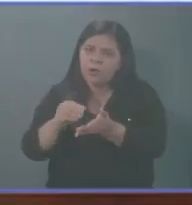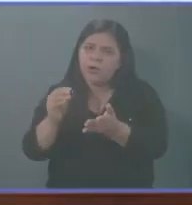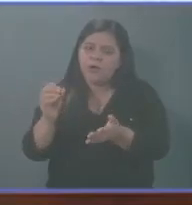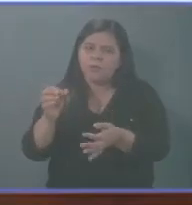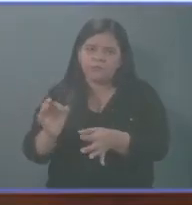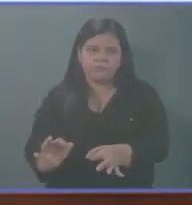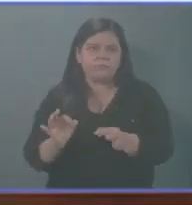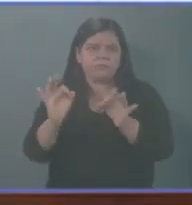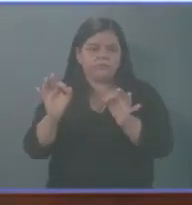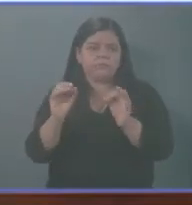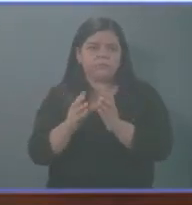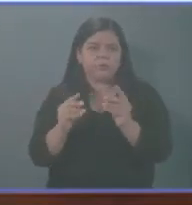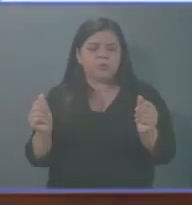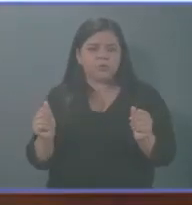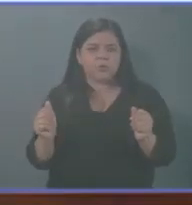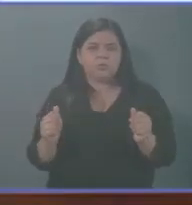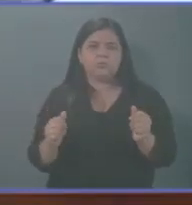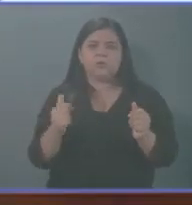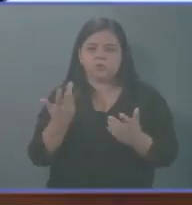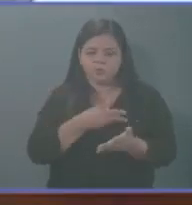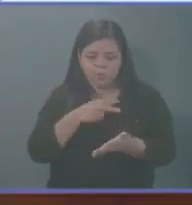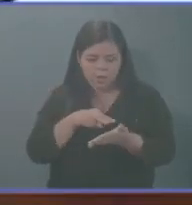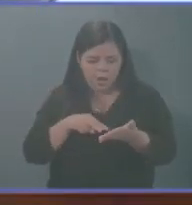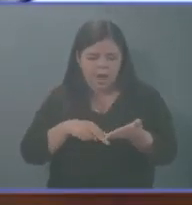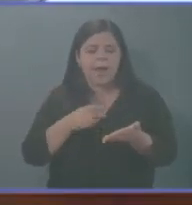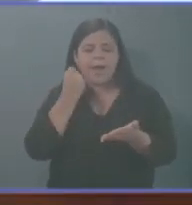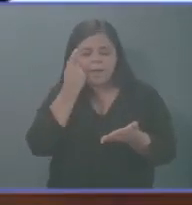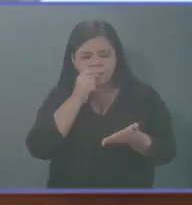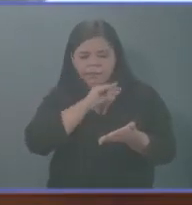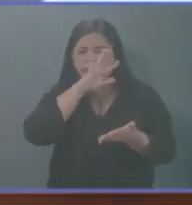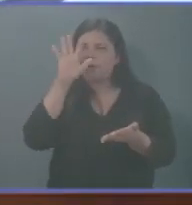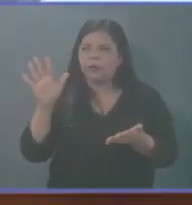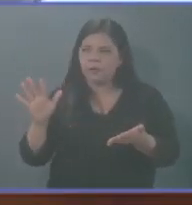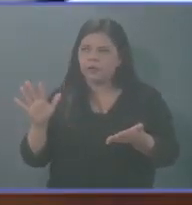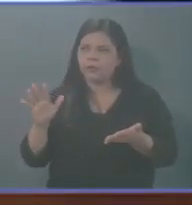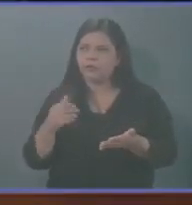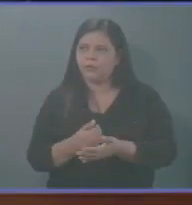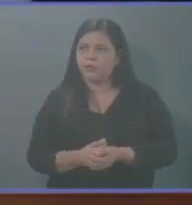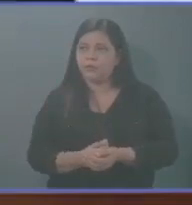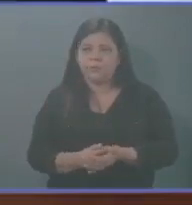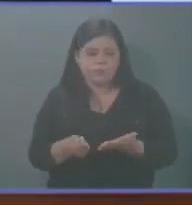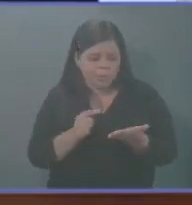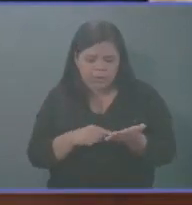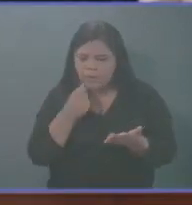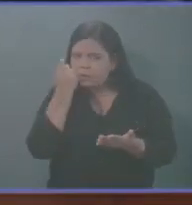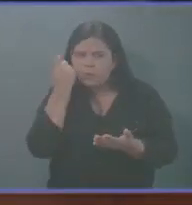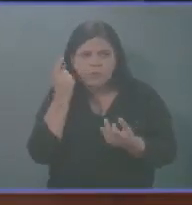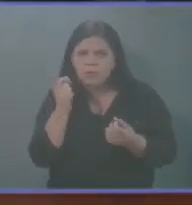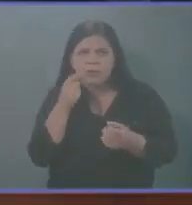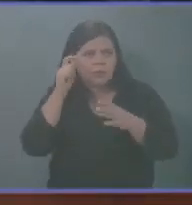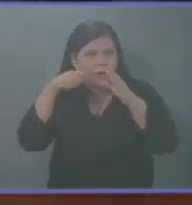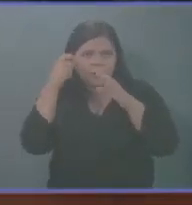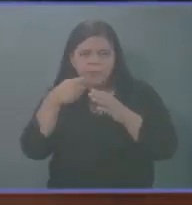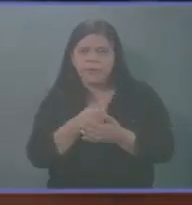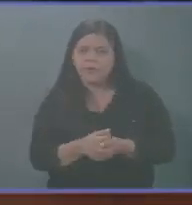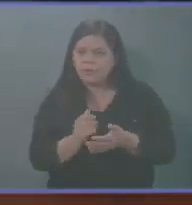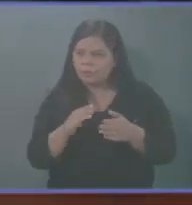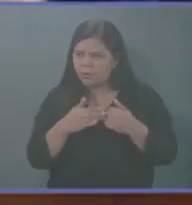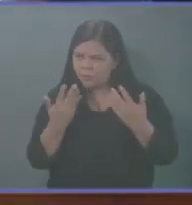mandara corregida para que pudiéramos ver esa transcripción, leerla, porque no se entiende en el video. Y lo